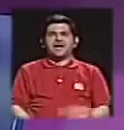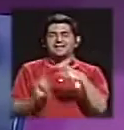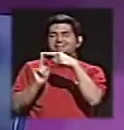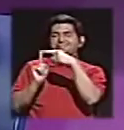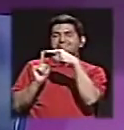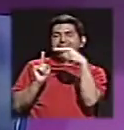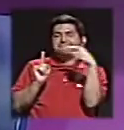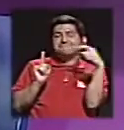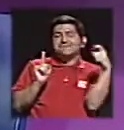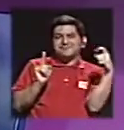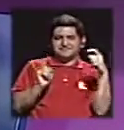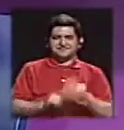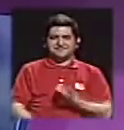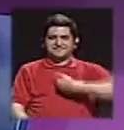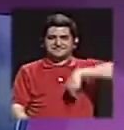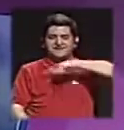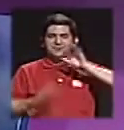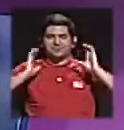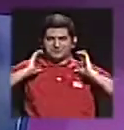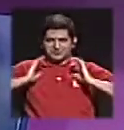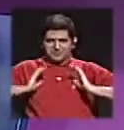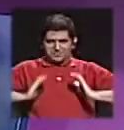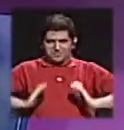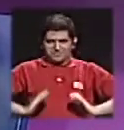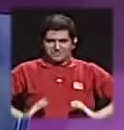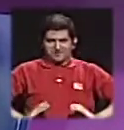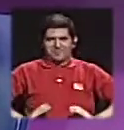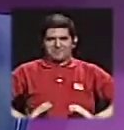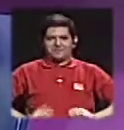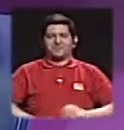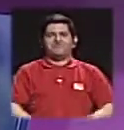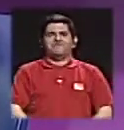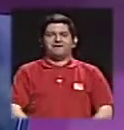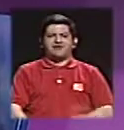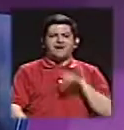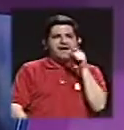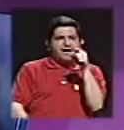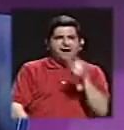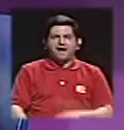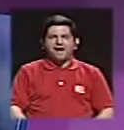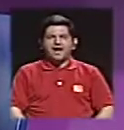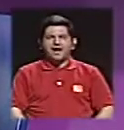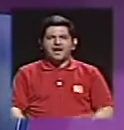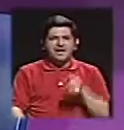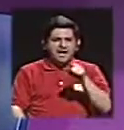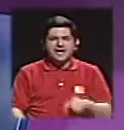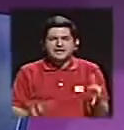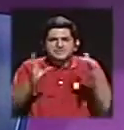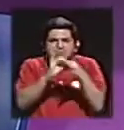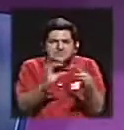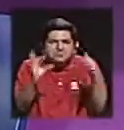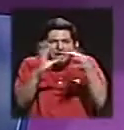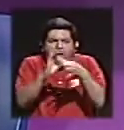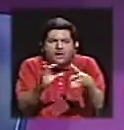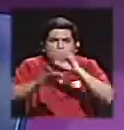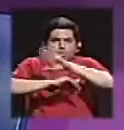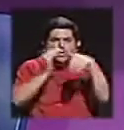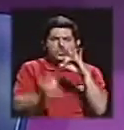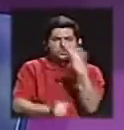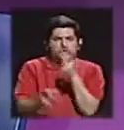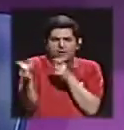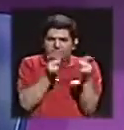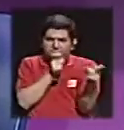partir de nuestro cuerpo que se van tejiendo todas estas formas